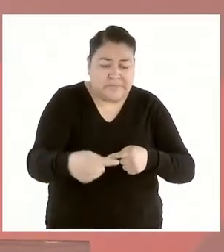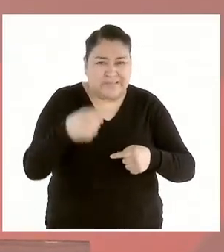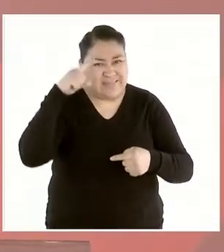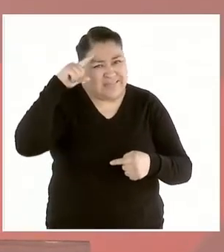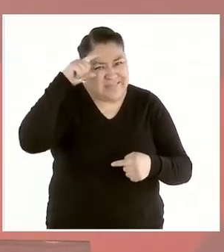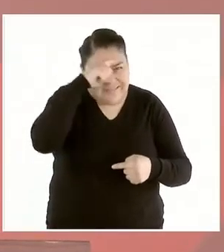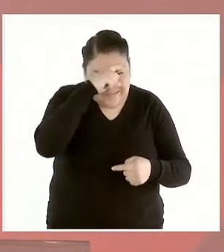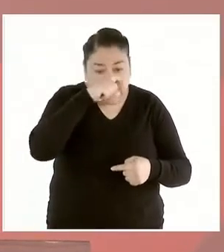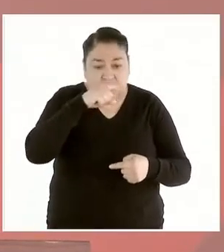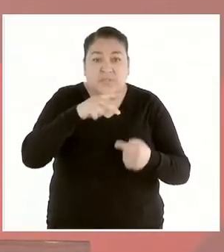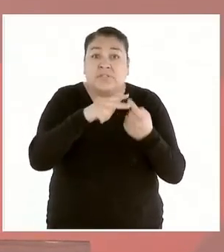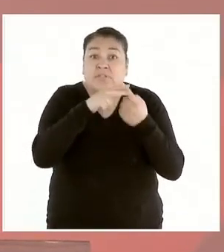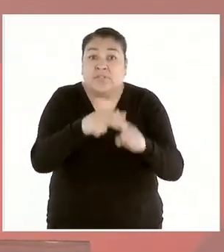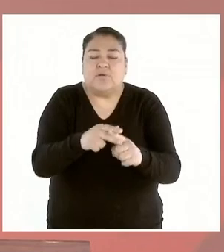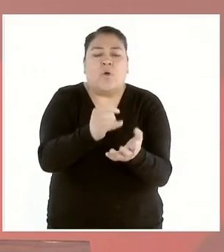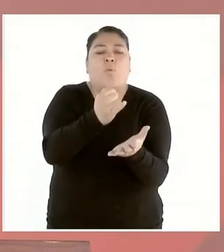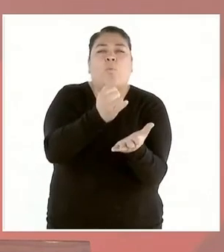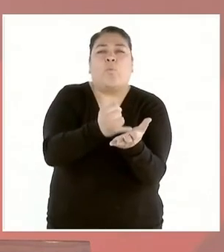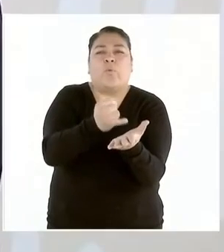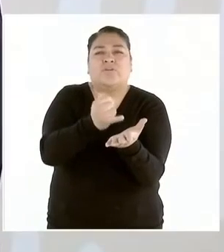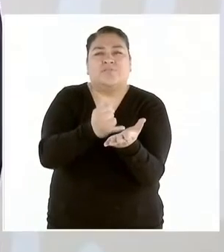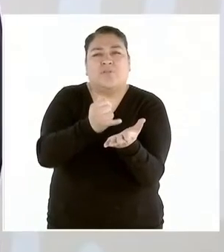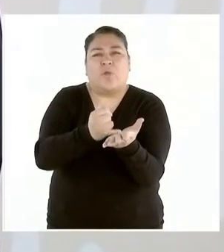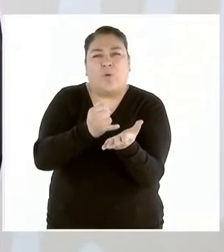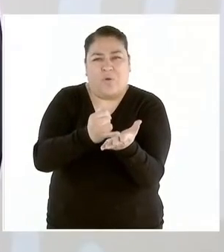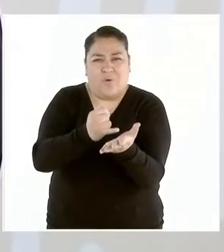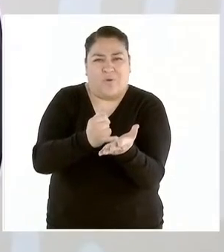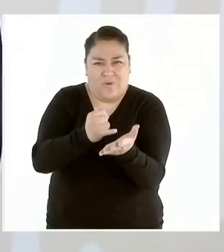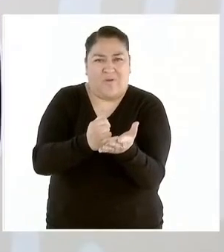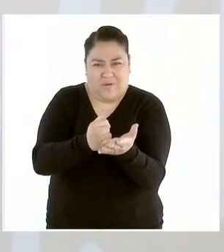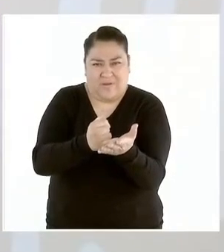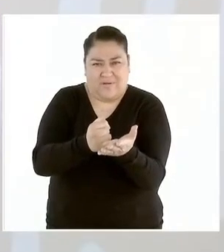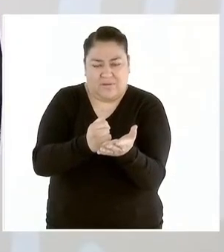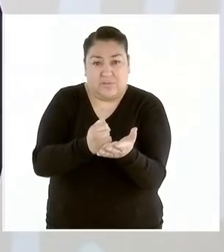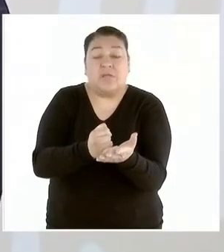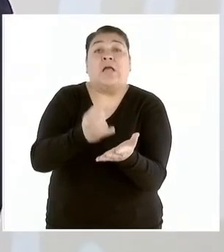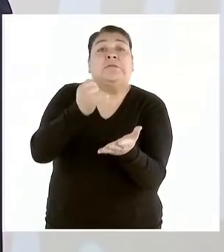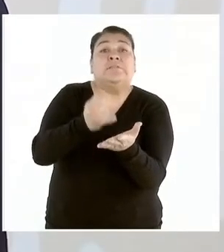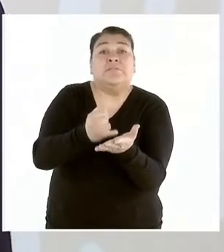el cobro de impuestos estaba